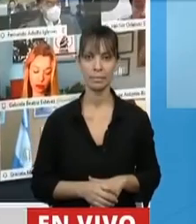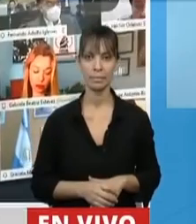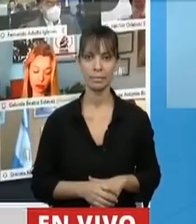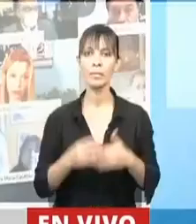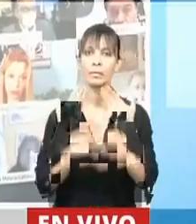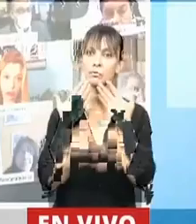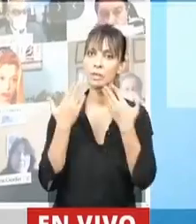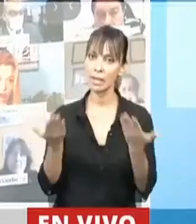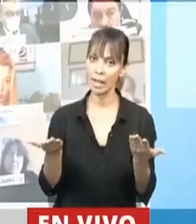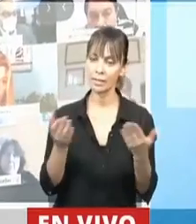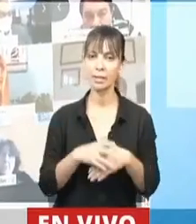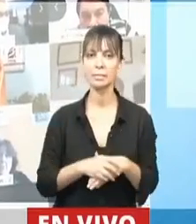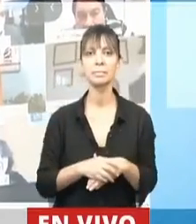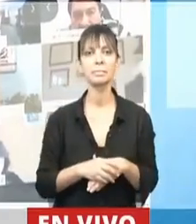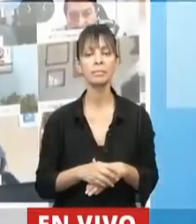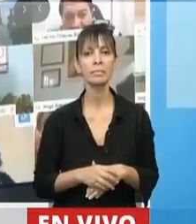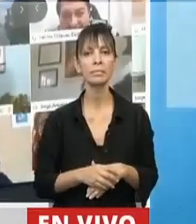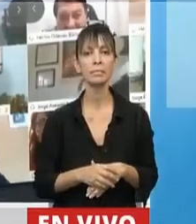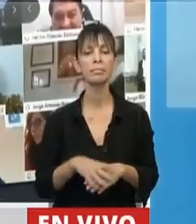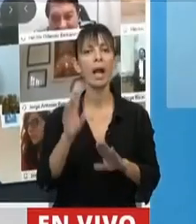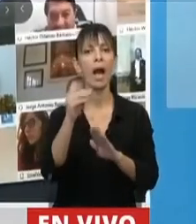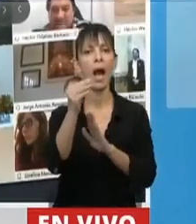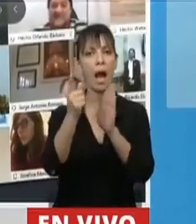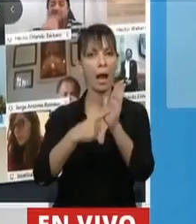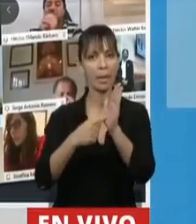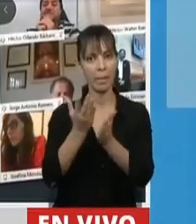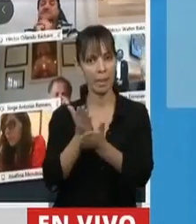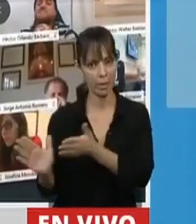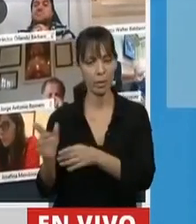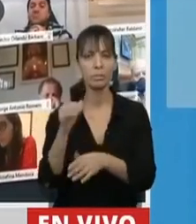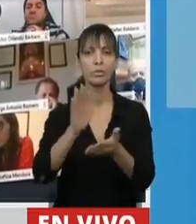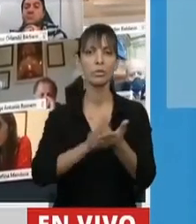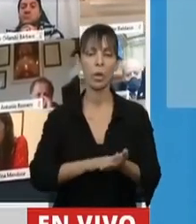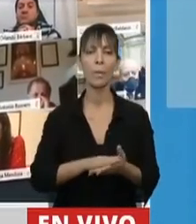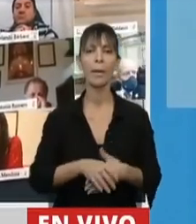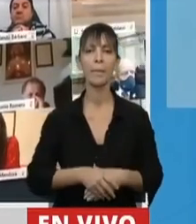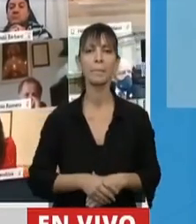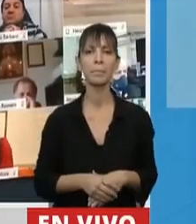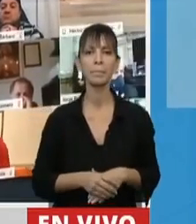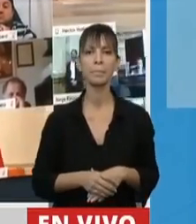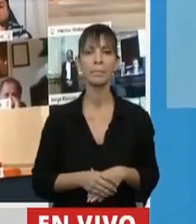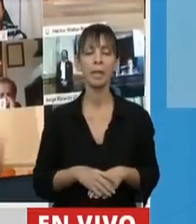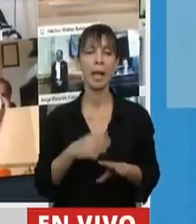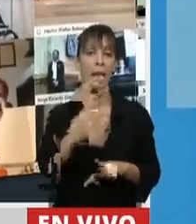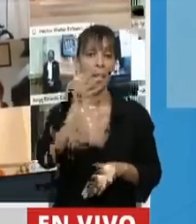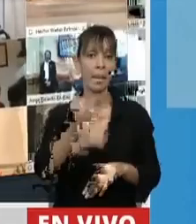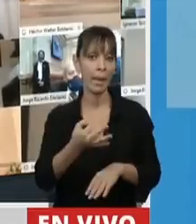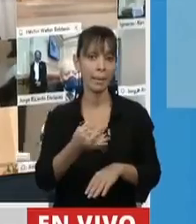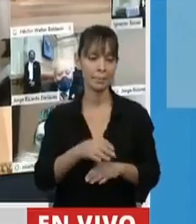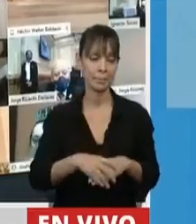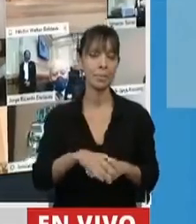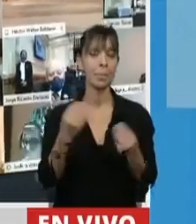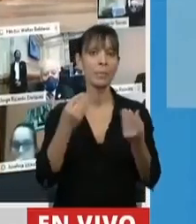Gracias, presidente. Es para plantear una moción de apartamiento del reglamento. En este caso es una paradoja porque es para